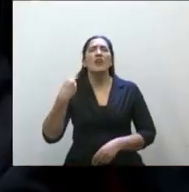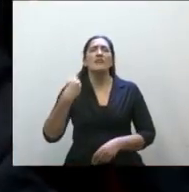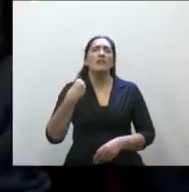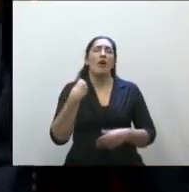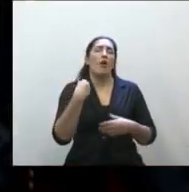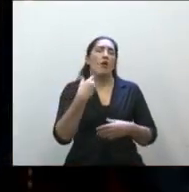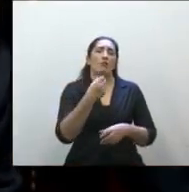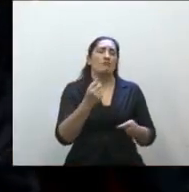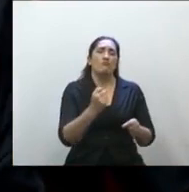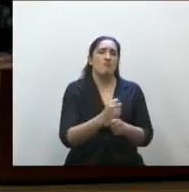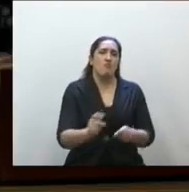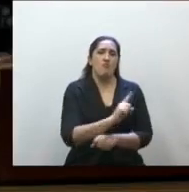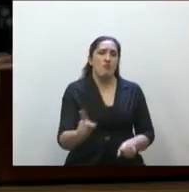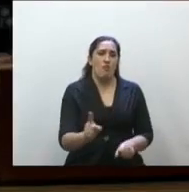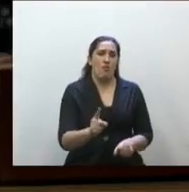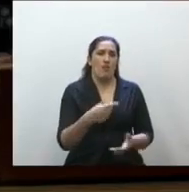lo digo. Gracias.